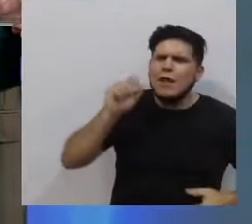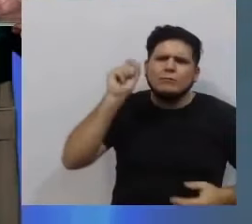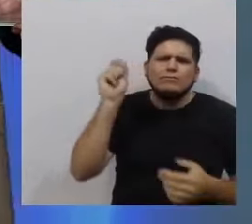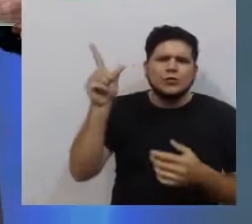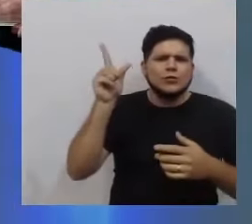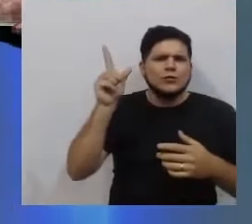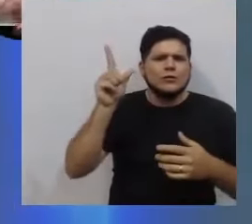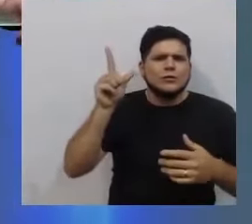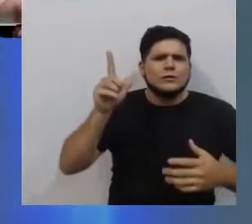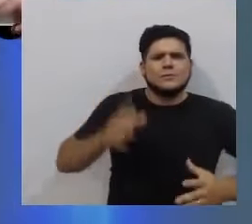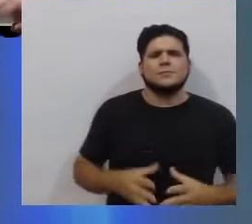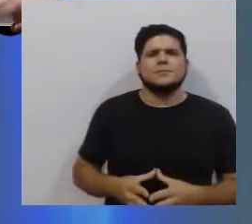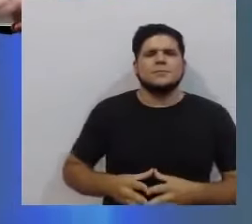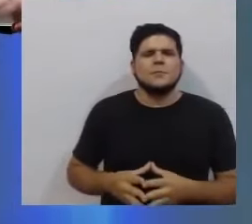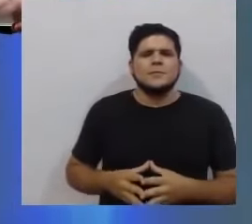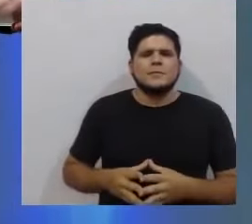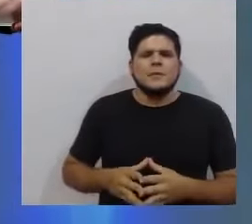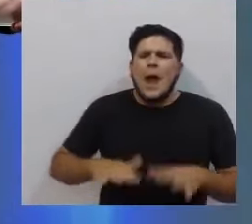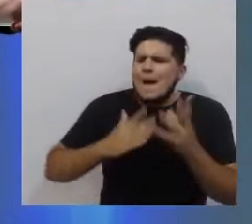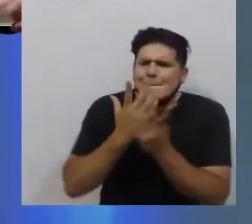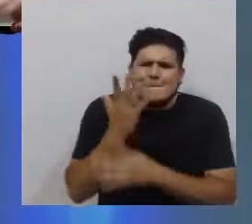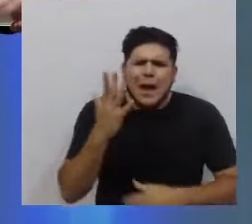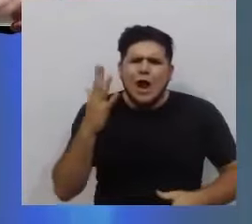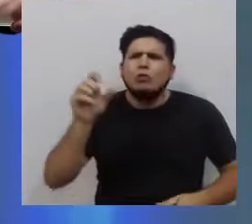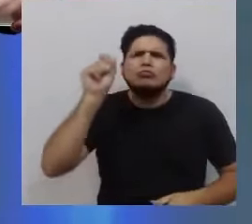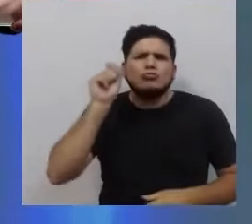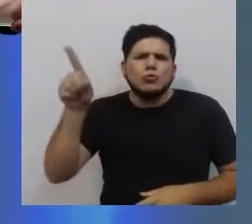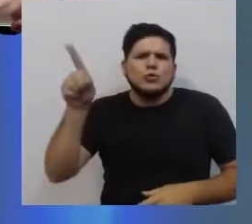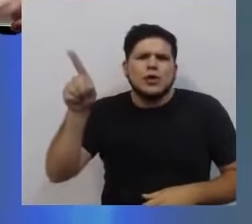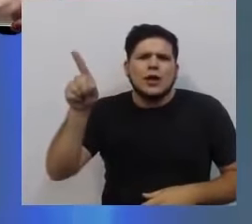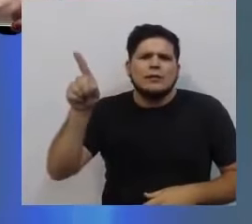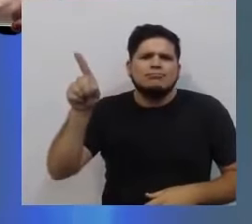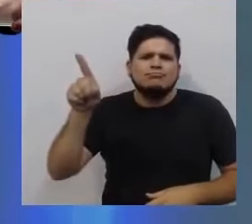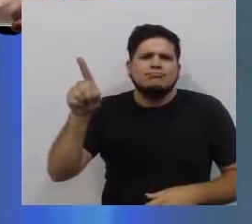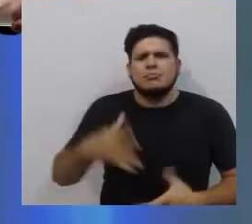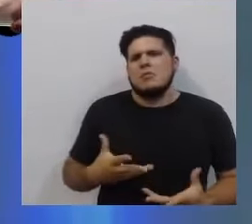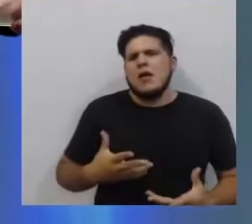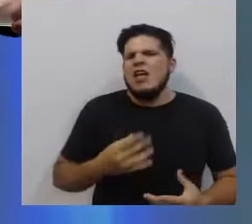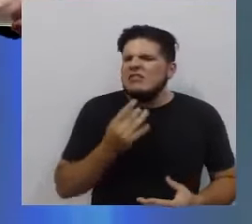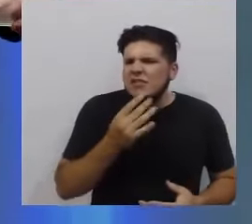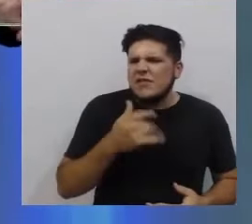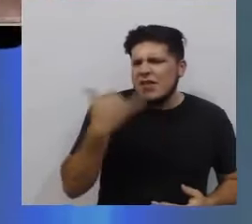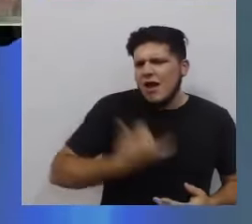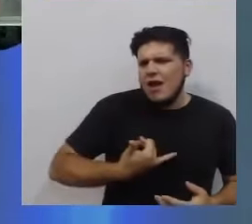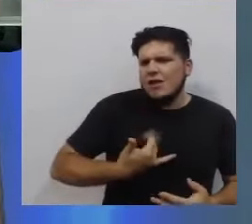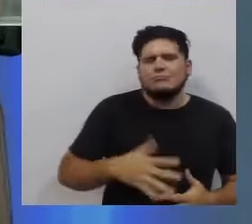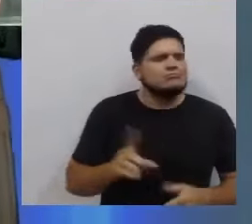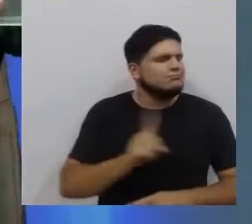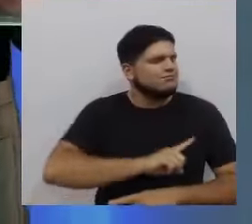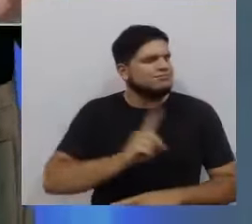ni hay nada que sea difícil para ti una declaración